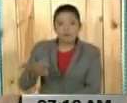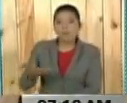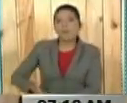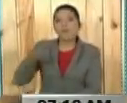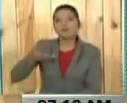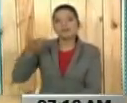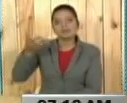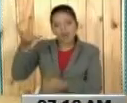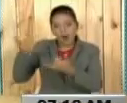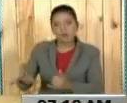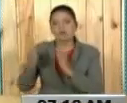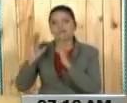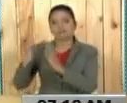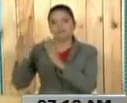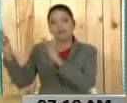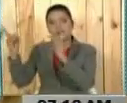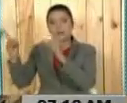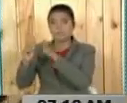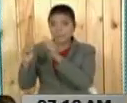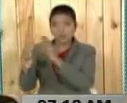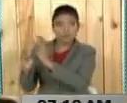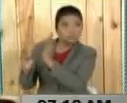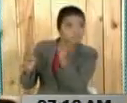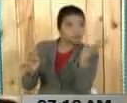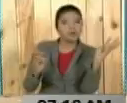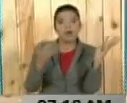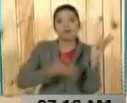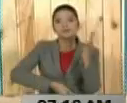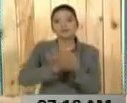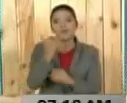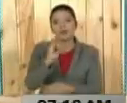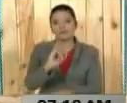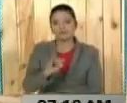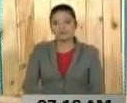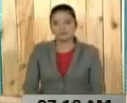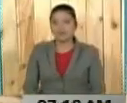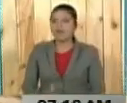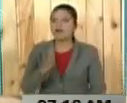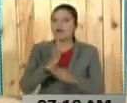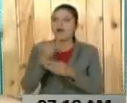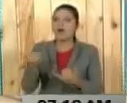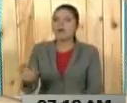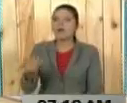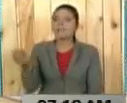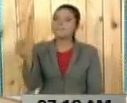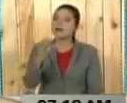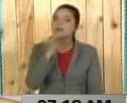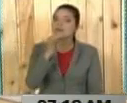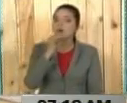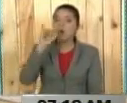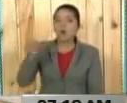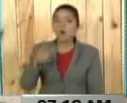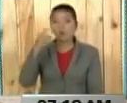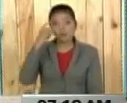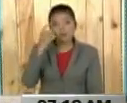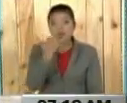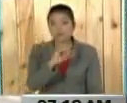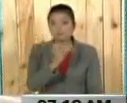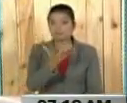el diálogo, pero los otros frentes de batalla están abiertos. A esta hora tenemos información con nuestro compañero José Manuel, quien nos